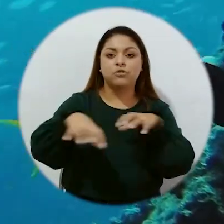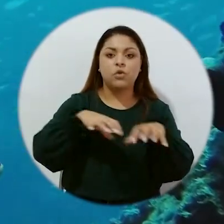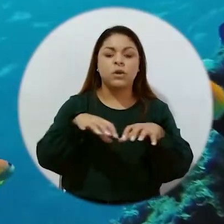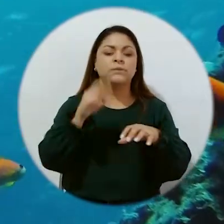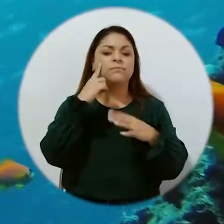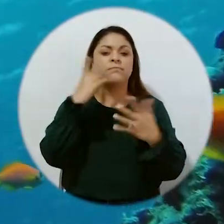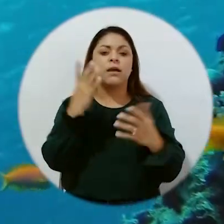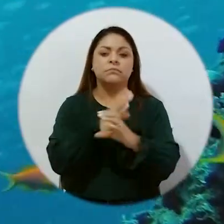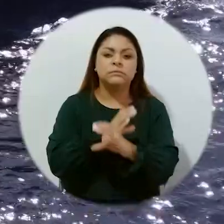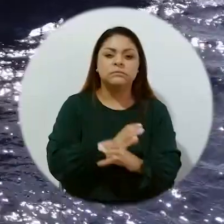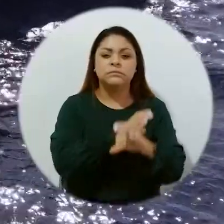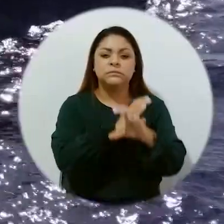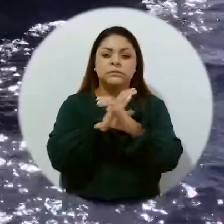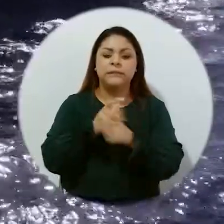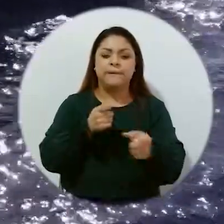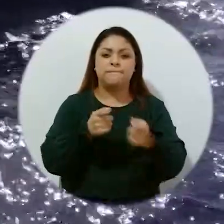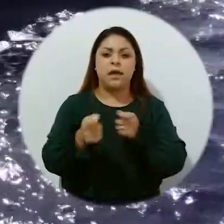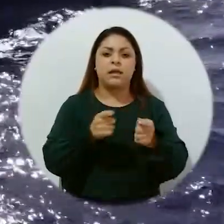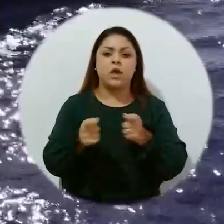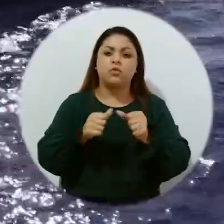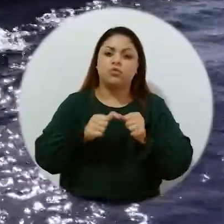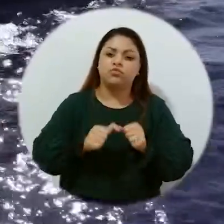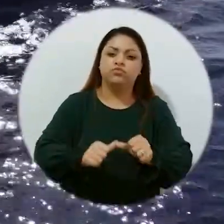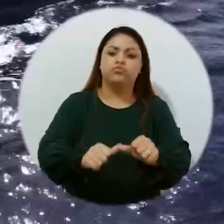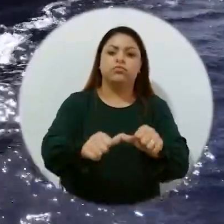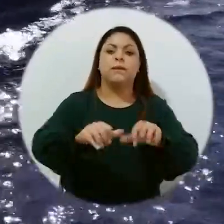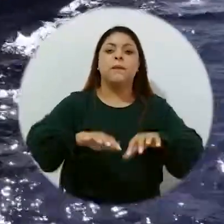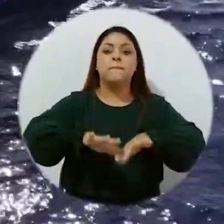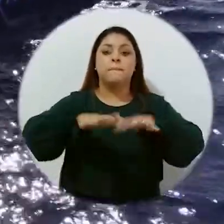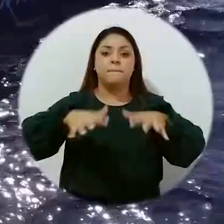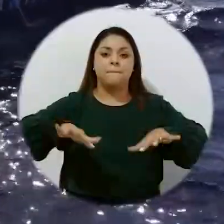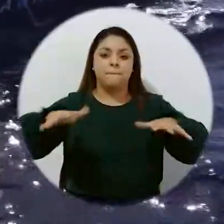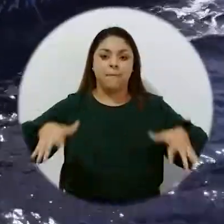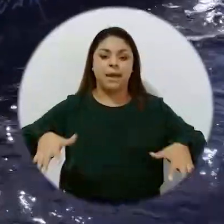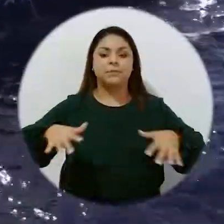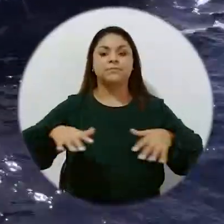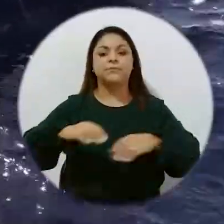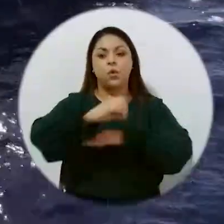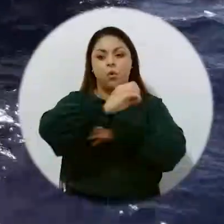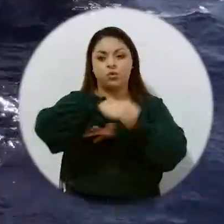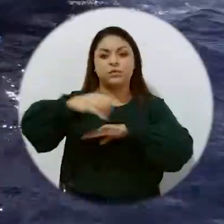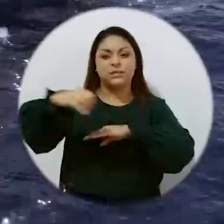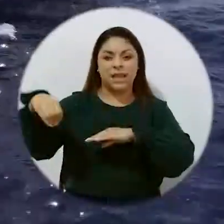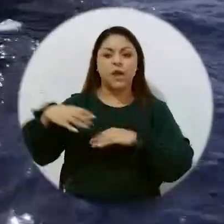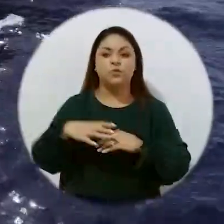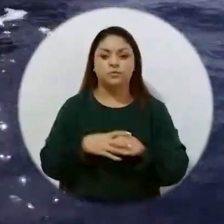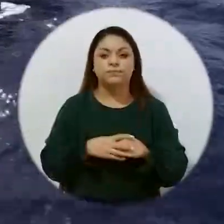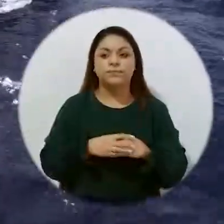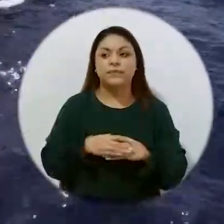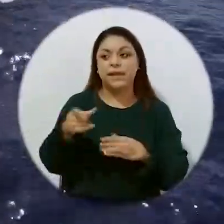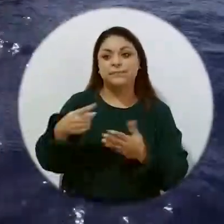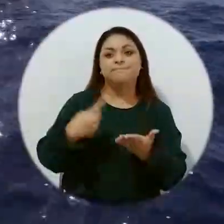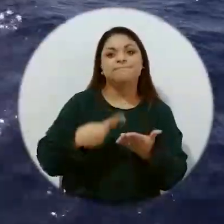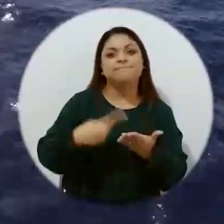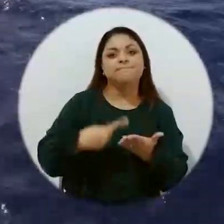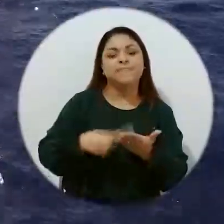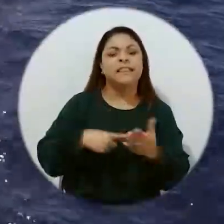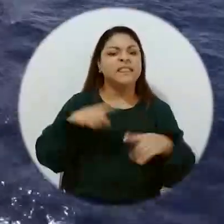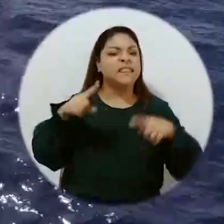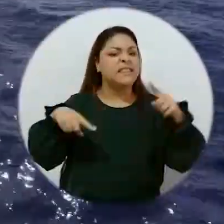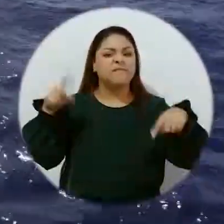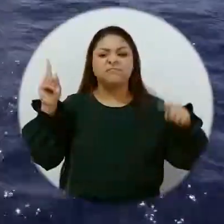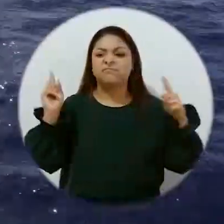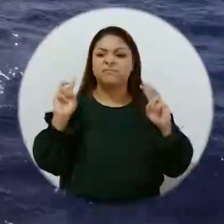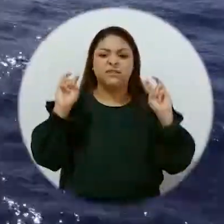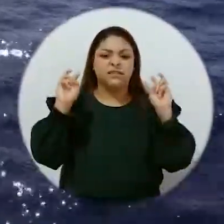conservar y para hacer un manejo sostenible de los mares y los océanos. Se discutirán